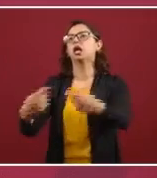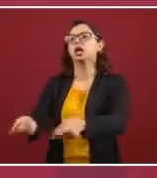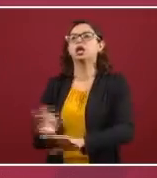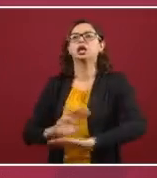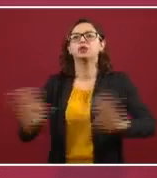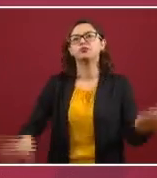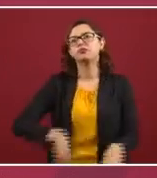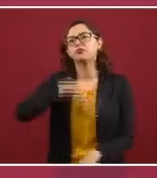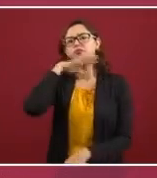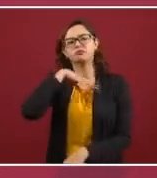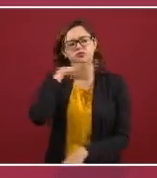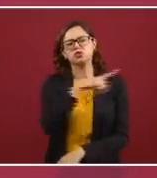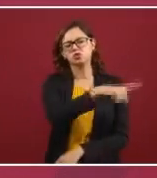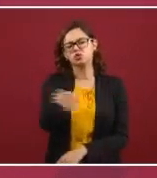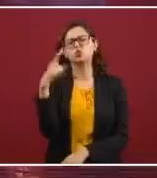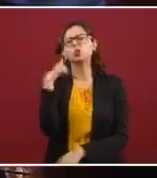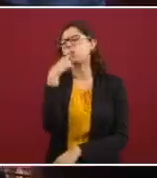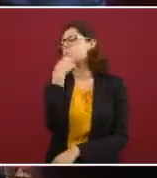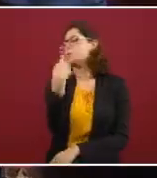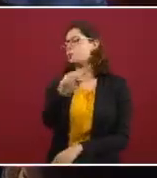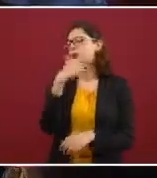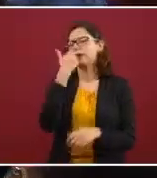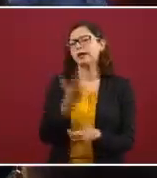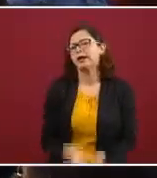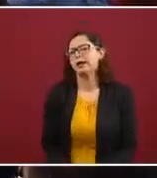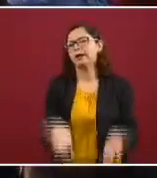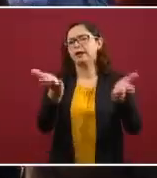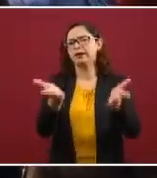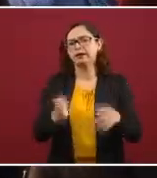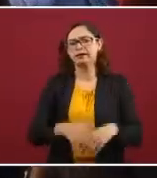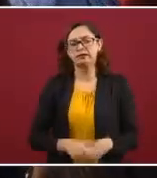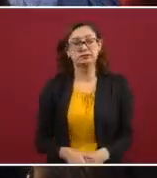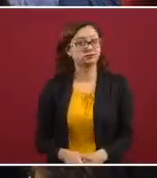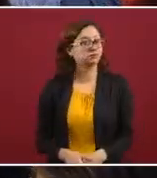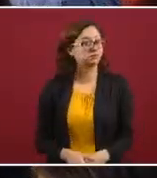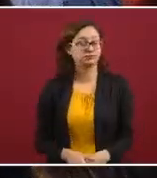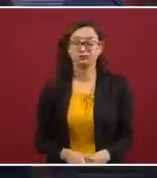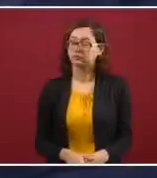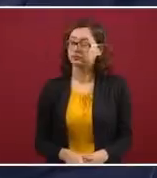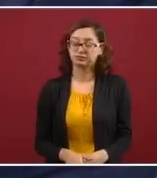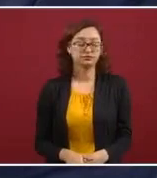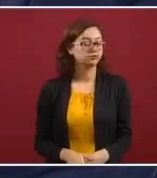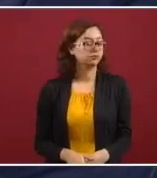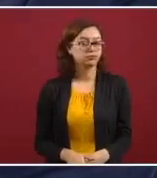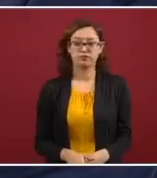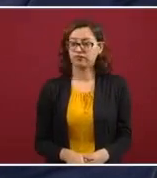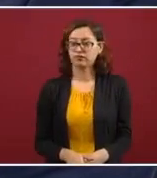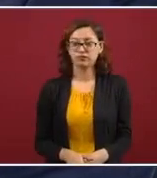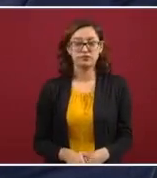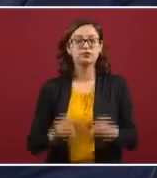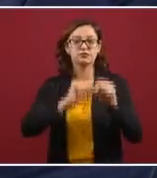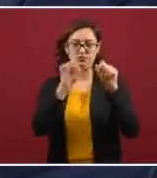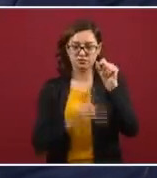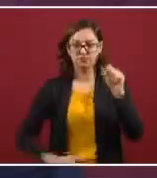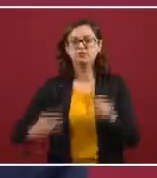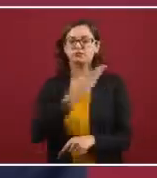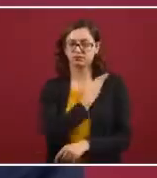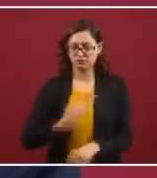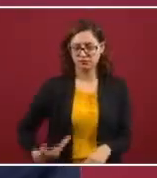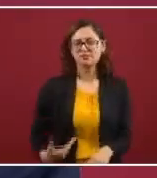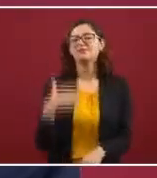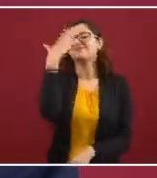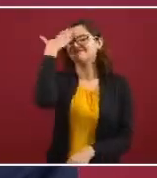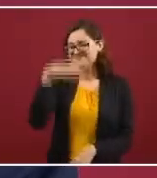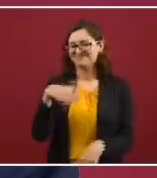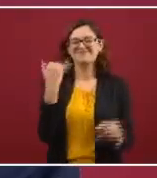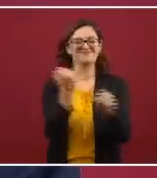usted haga lo que quiera. No, el presidente de México tiene información y sabe muy bien